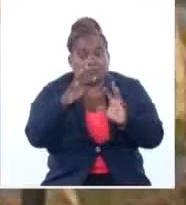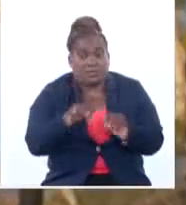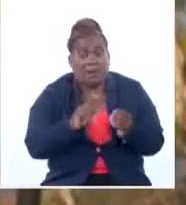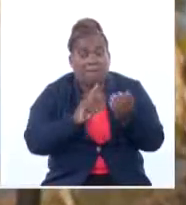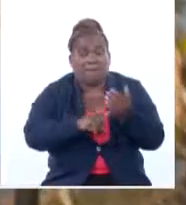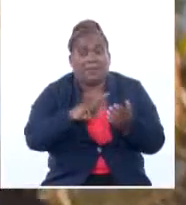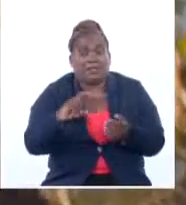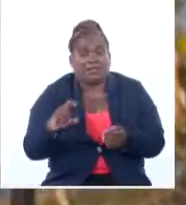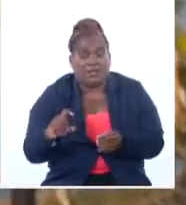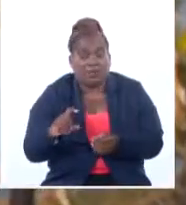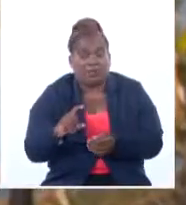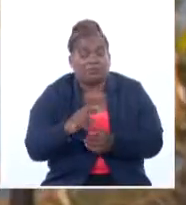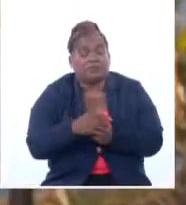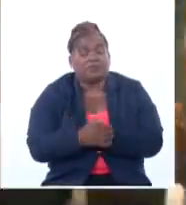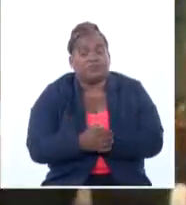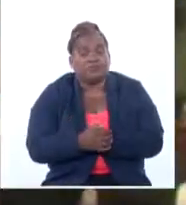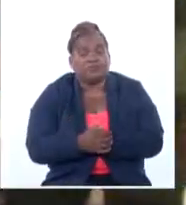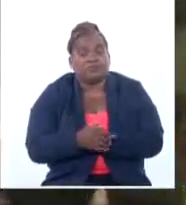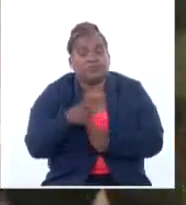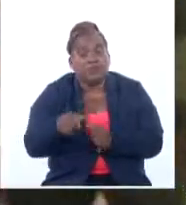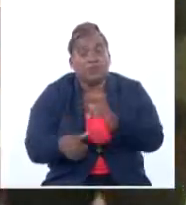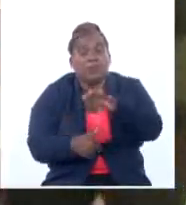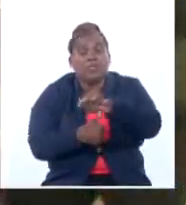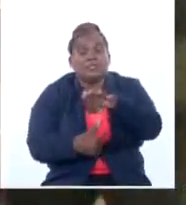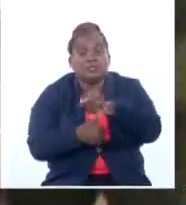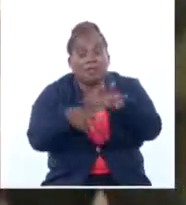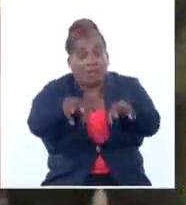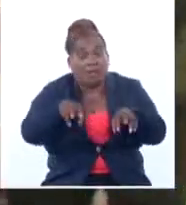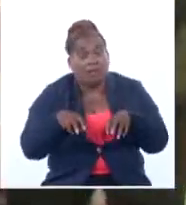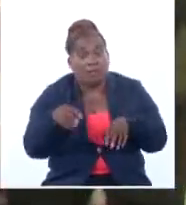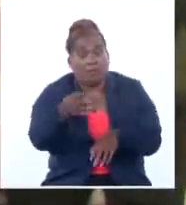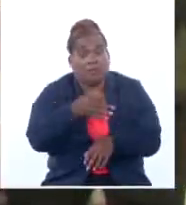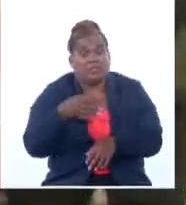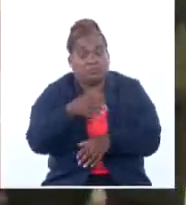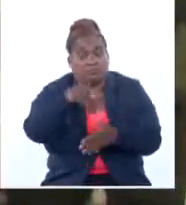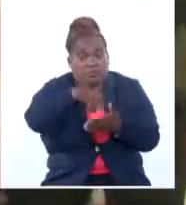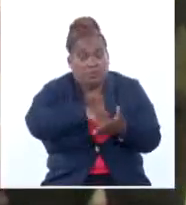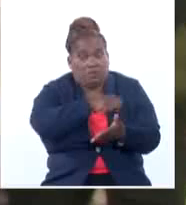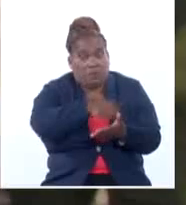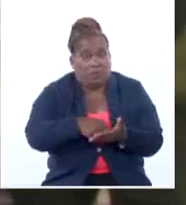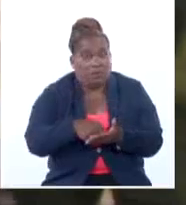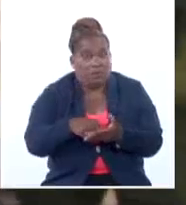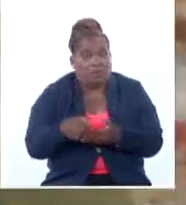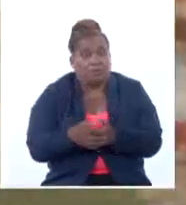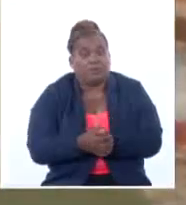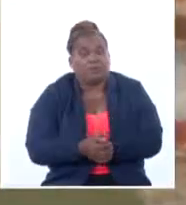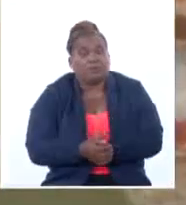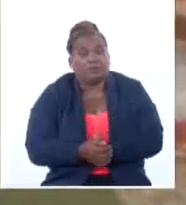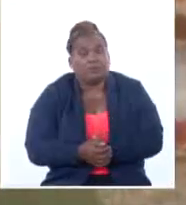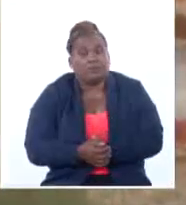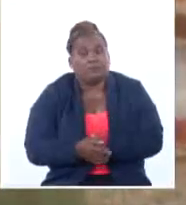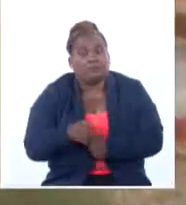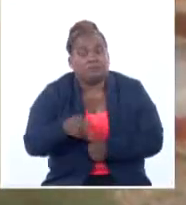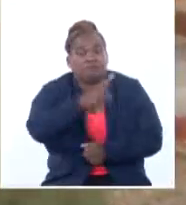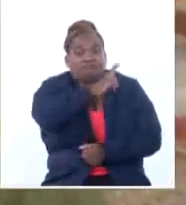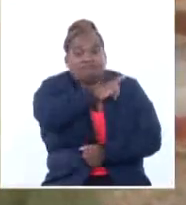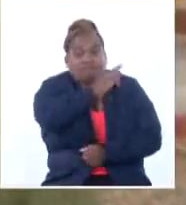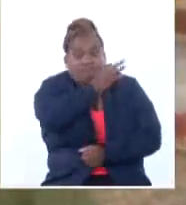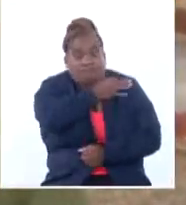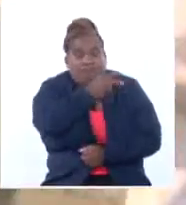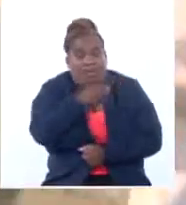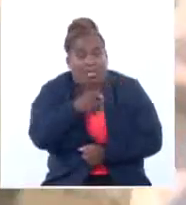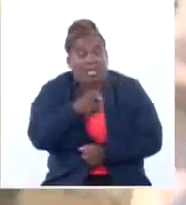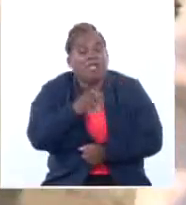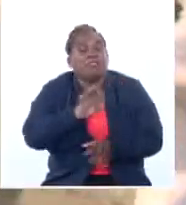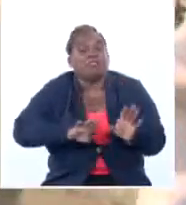isla, Osbel Lorenzo Rodríguez, y el presidente de la Asamblea Municipal del Poder Popular, Rafael Ernesto Licea Mojena, el máximo jefe de la defensa civil